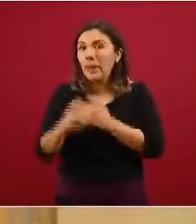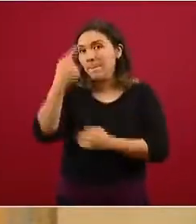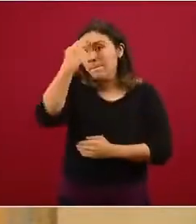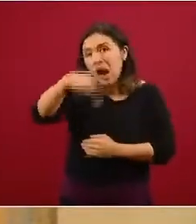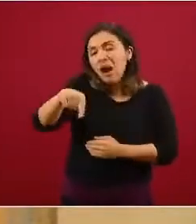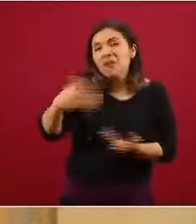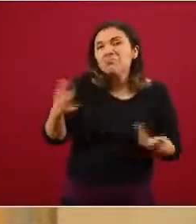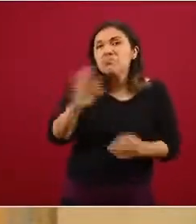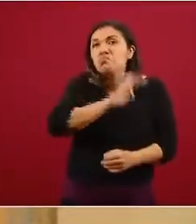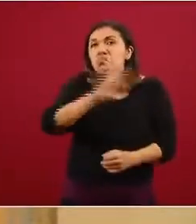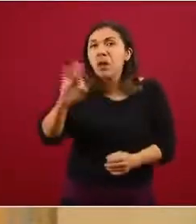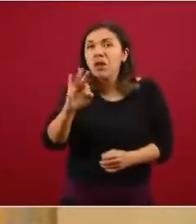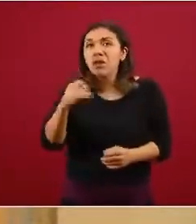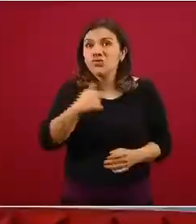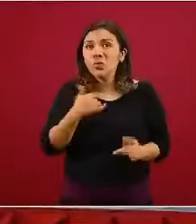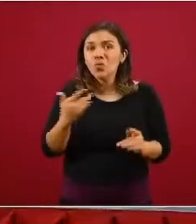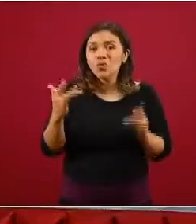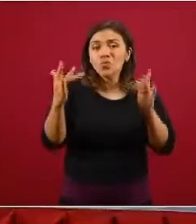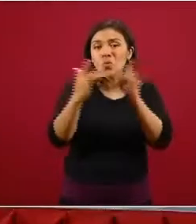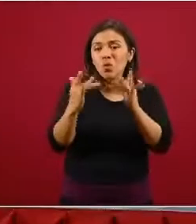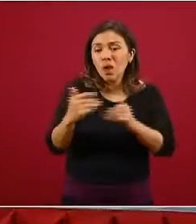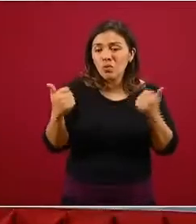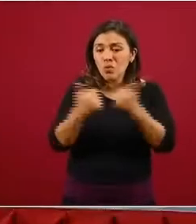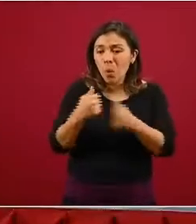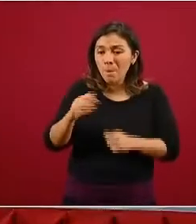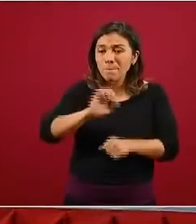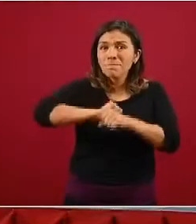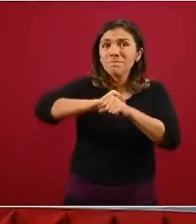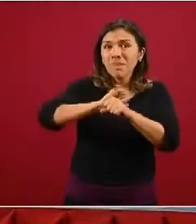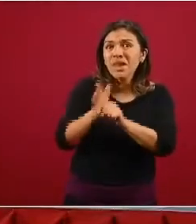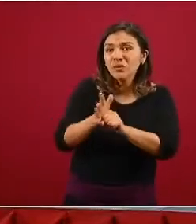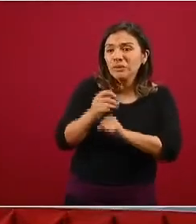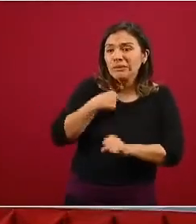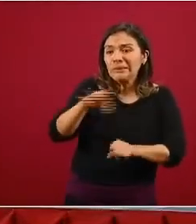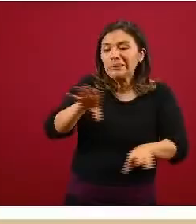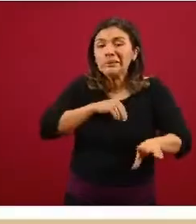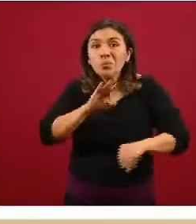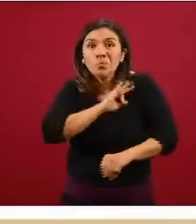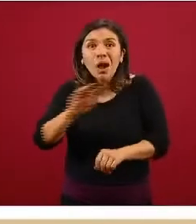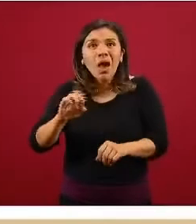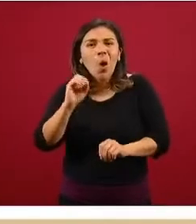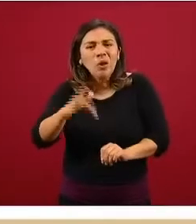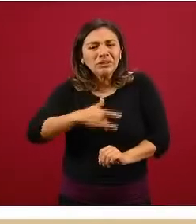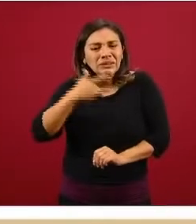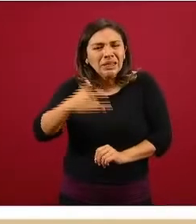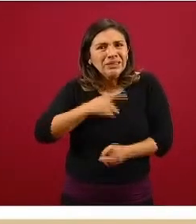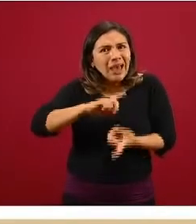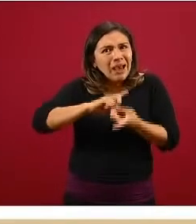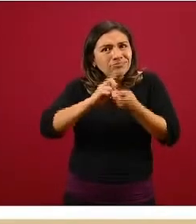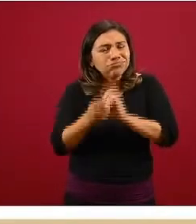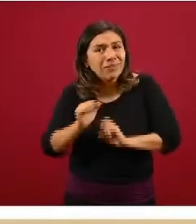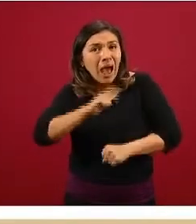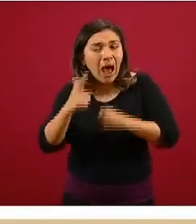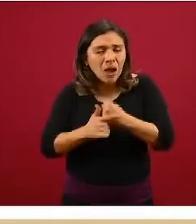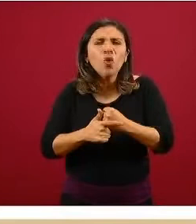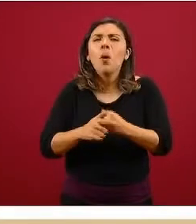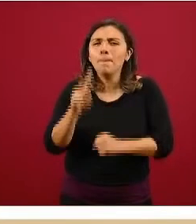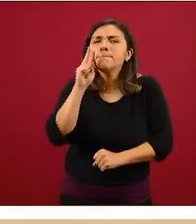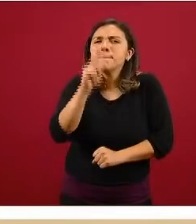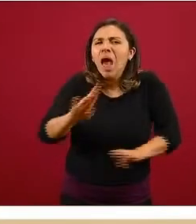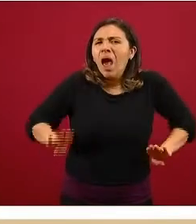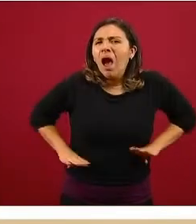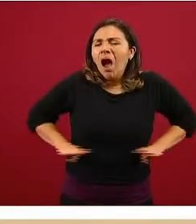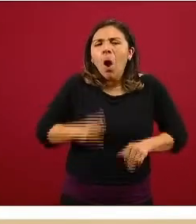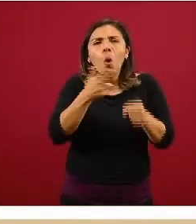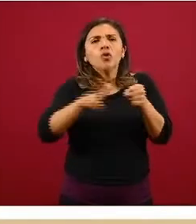quienes pudiéramos estar en contacto con el virus o quienes pudiéramos empezar con alguna sintomatología. ¿Cómo está